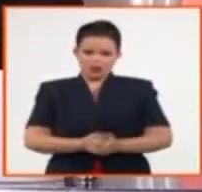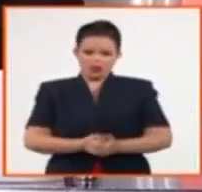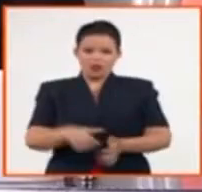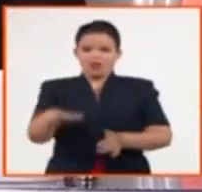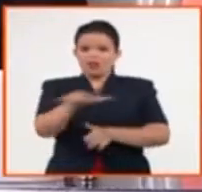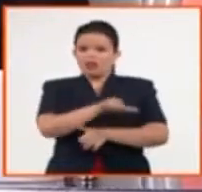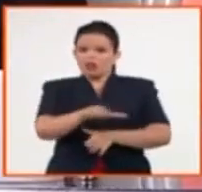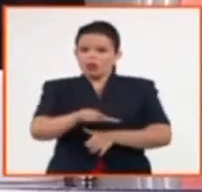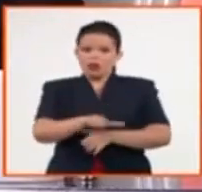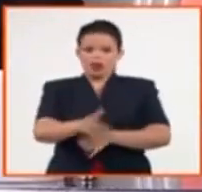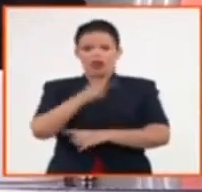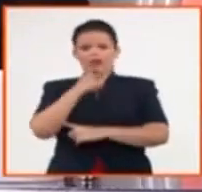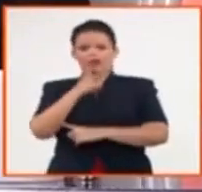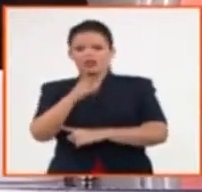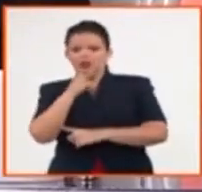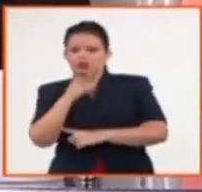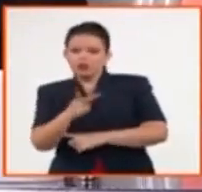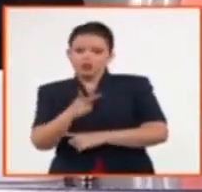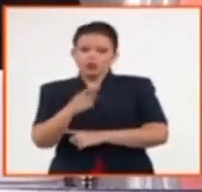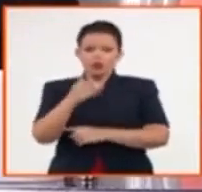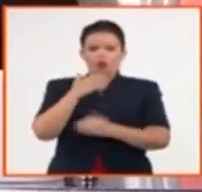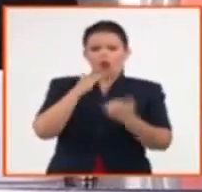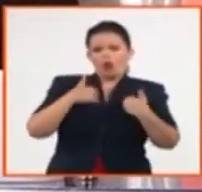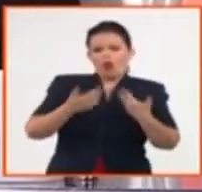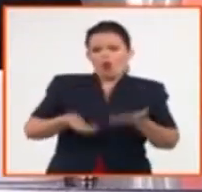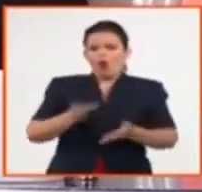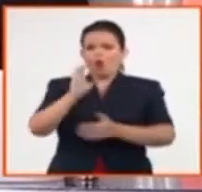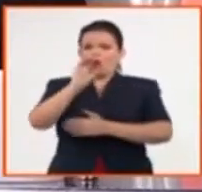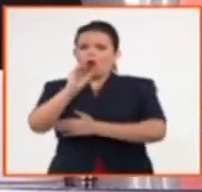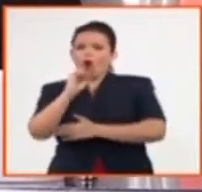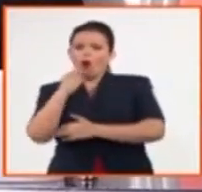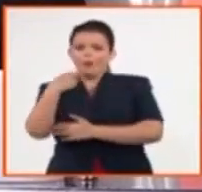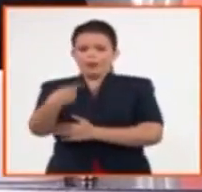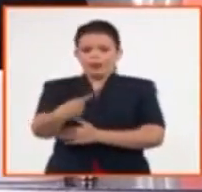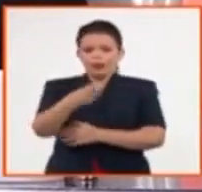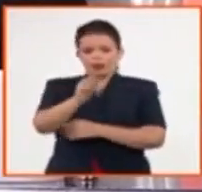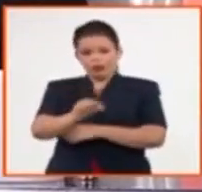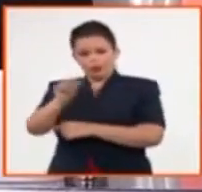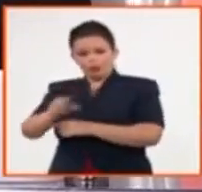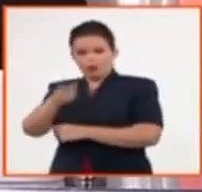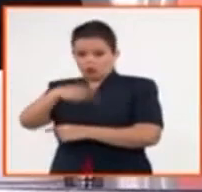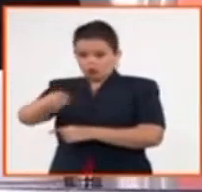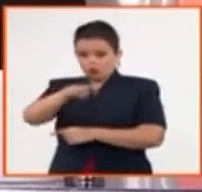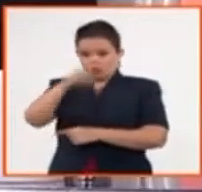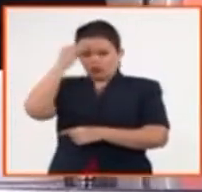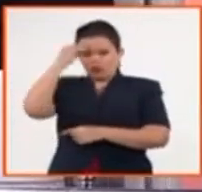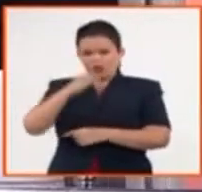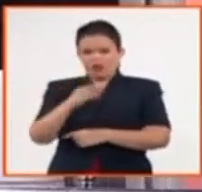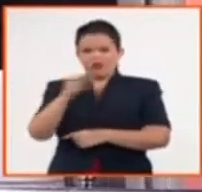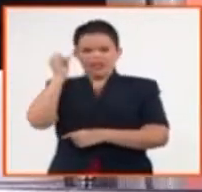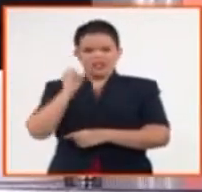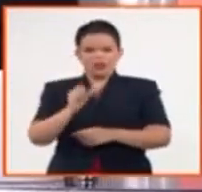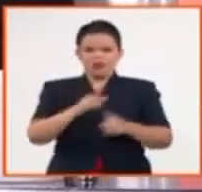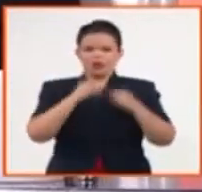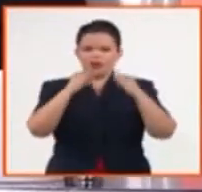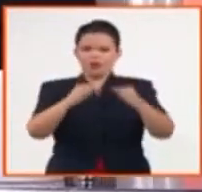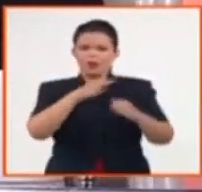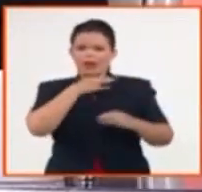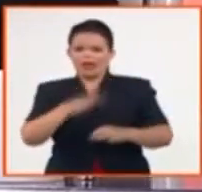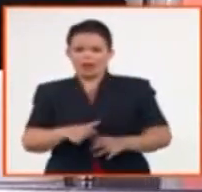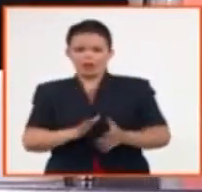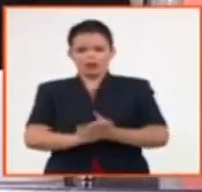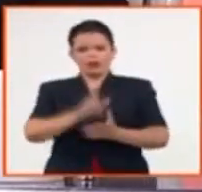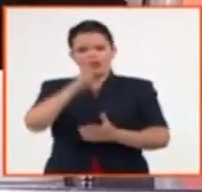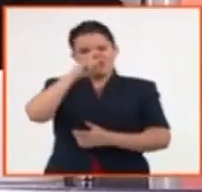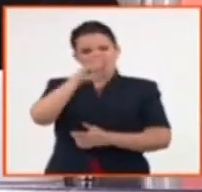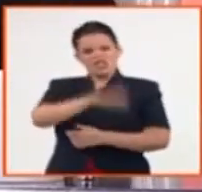la población, que eso nos ha servido. Primero, usted conoce, el sábado lo comentábamos, los niños de 5º grado que tienen 11 años, si los vacunamos o no, salió